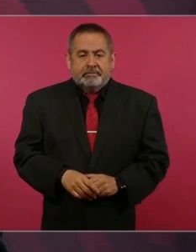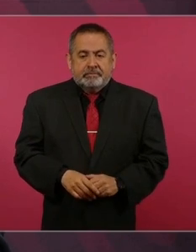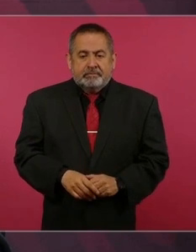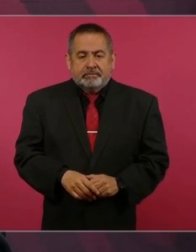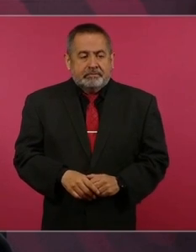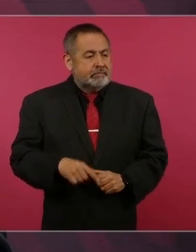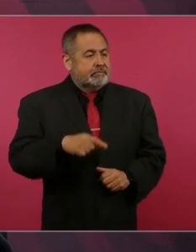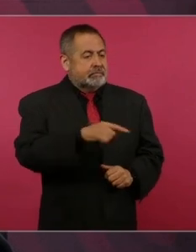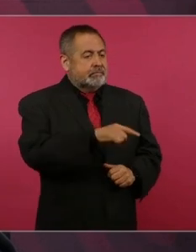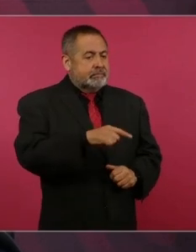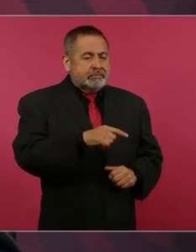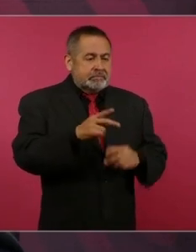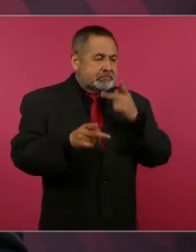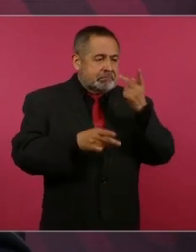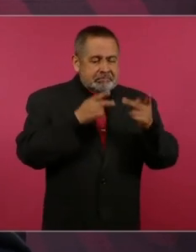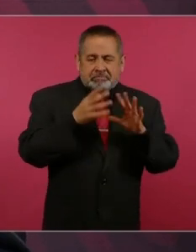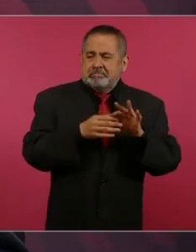telenovela